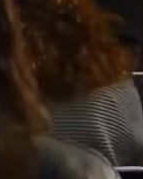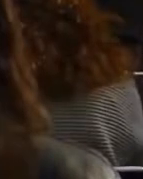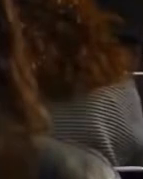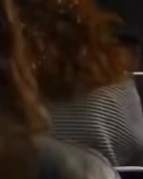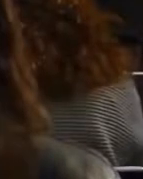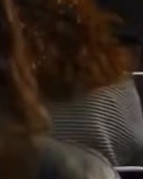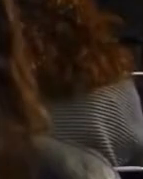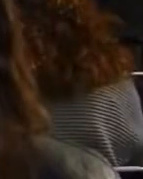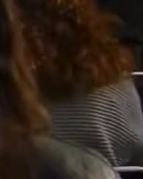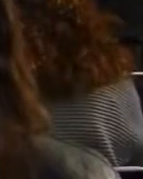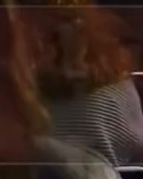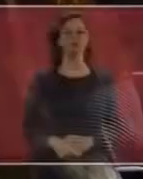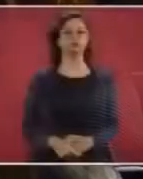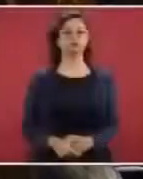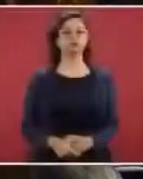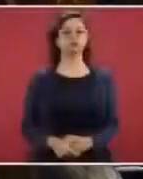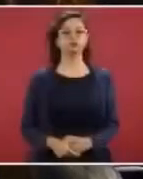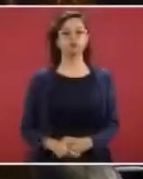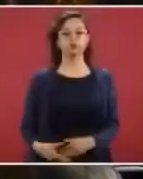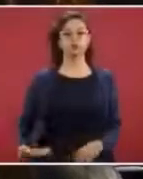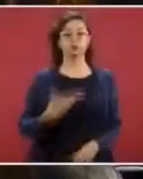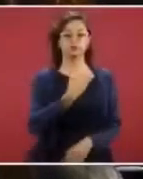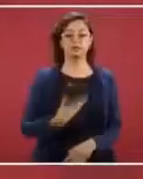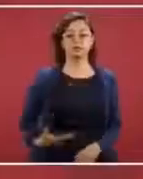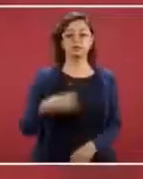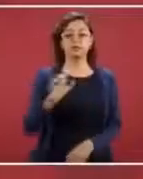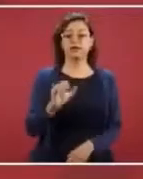la detención de Francisco Villa